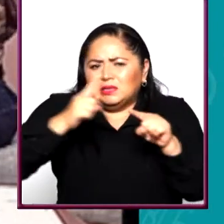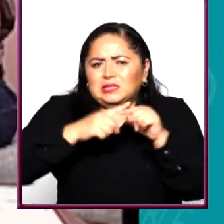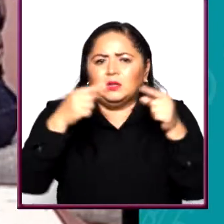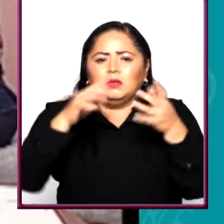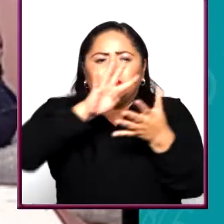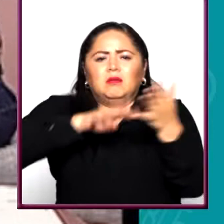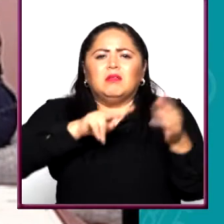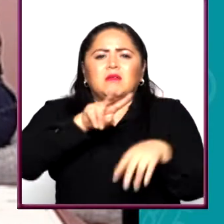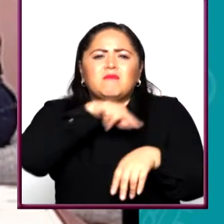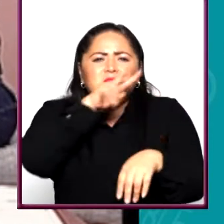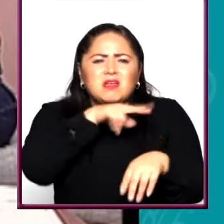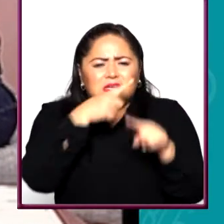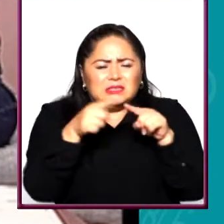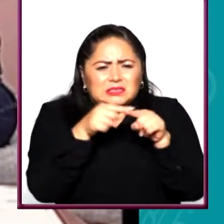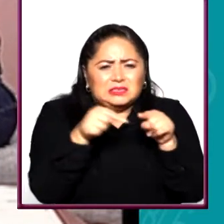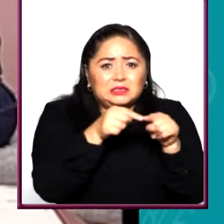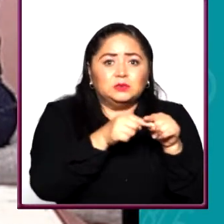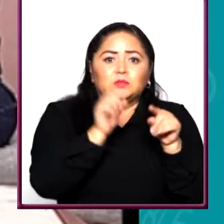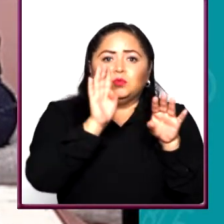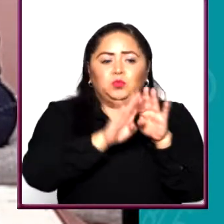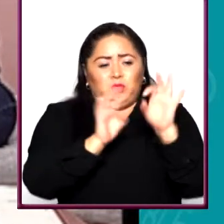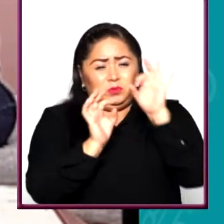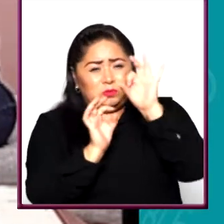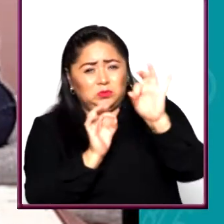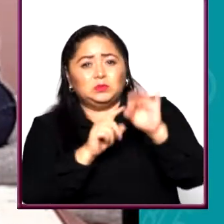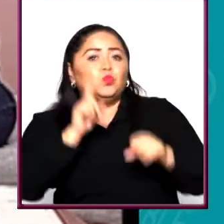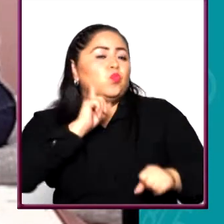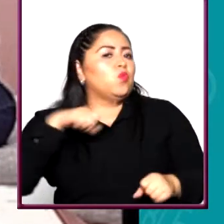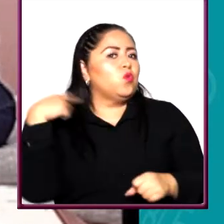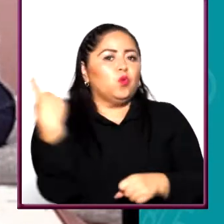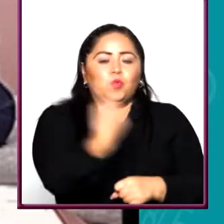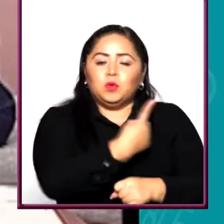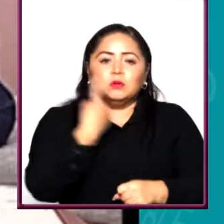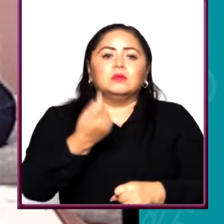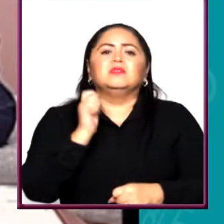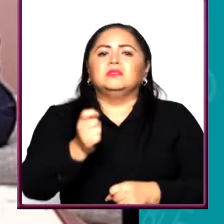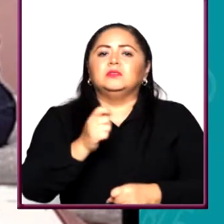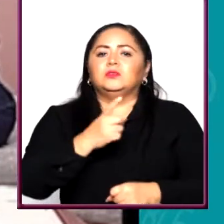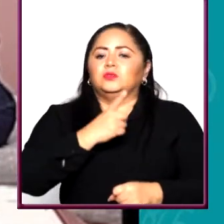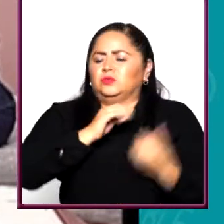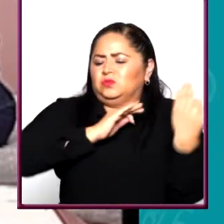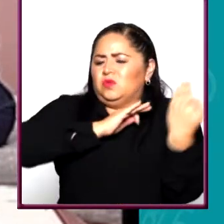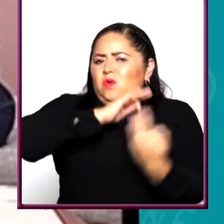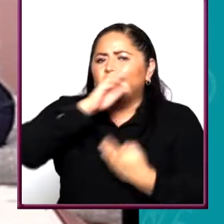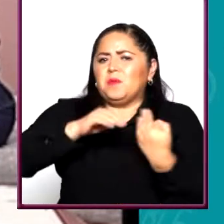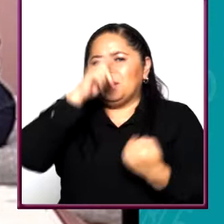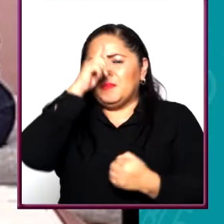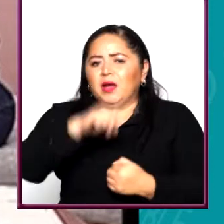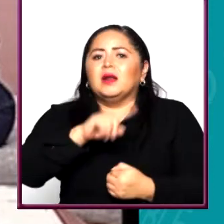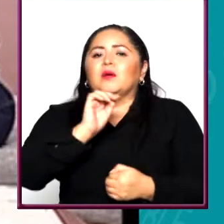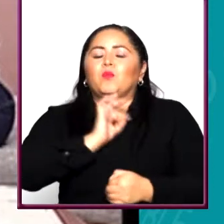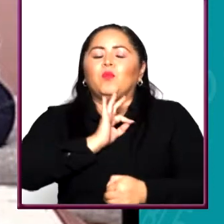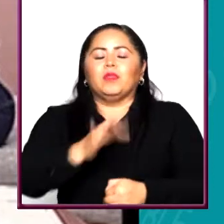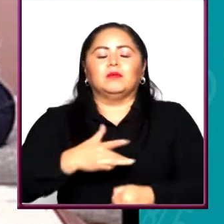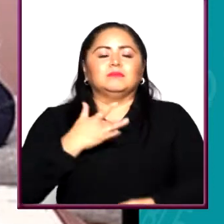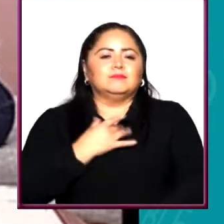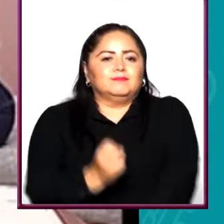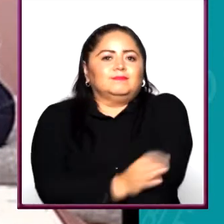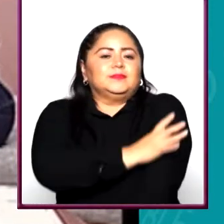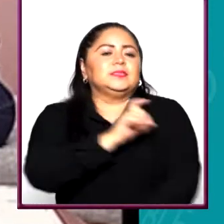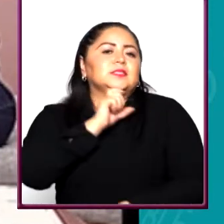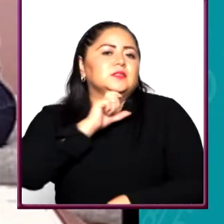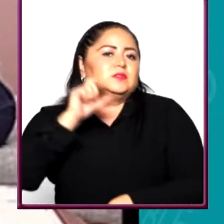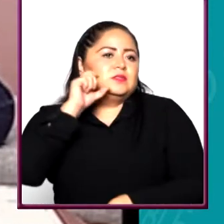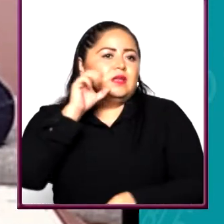de terminaciones nerviosas y vasos sanguíneos, es un órgano que poseen las mujeres y que está dedicado por entero a proporcionar placer